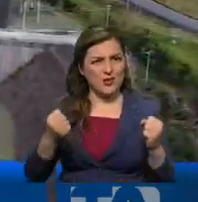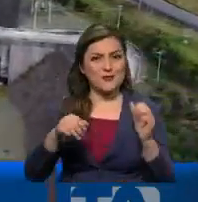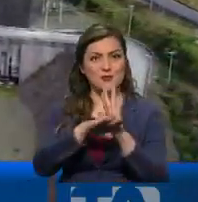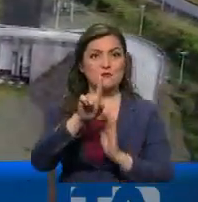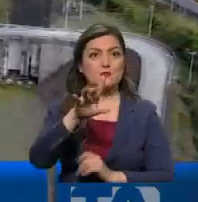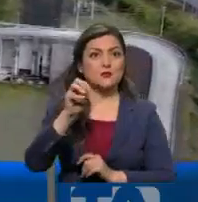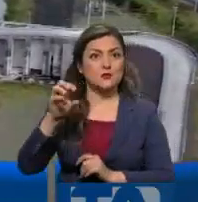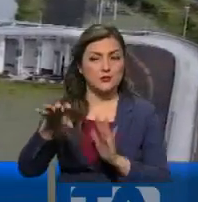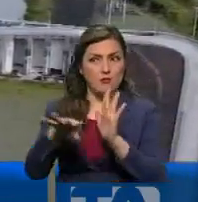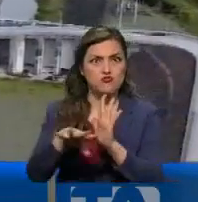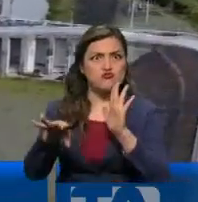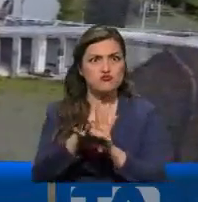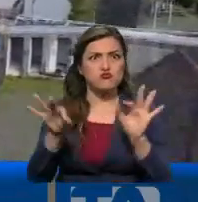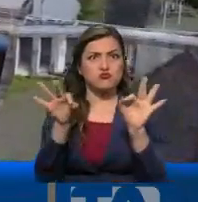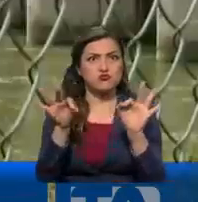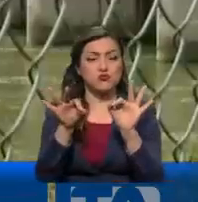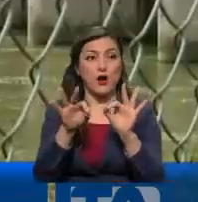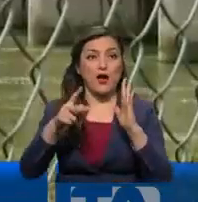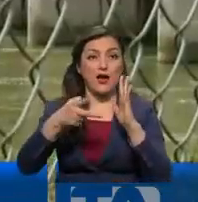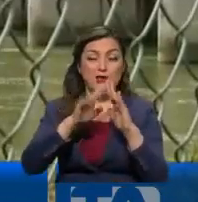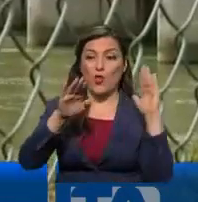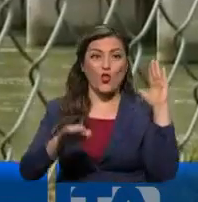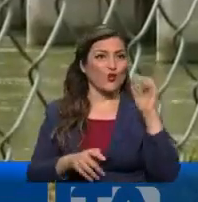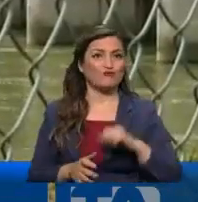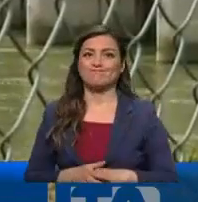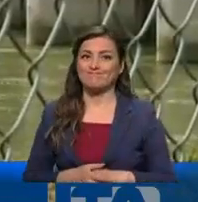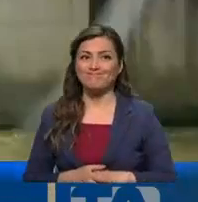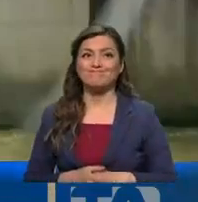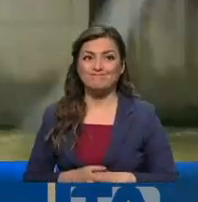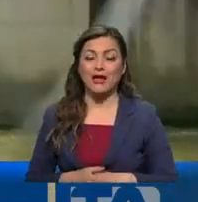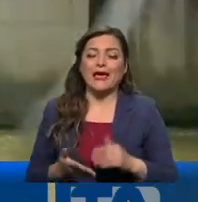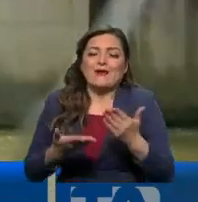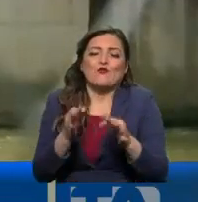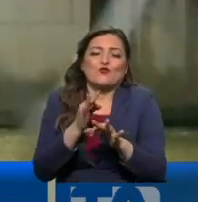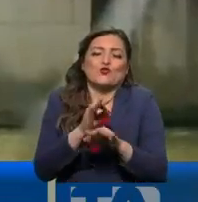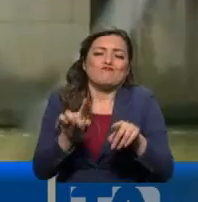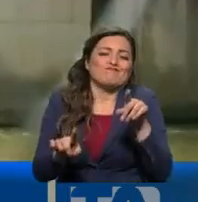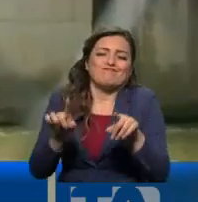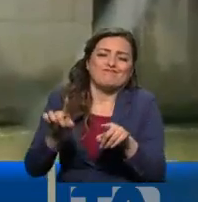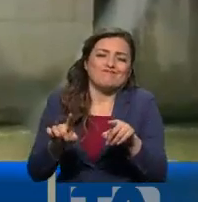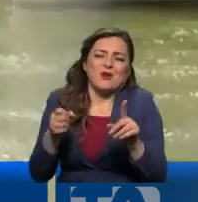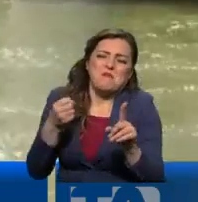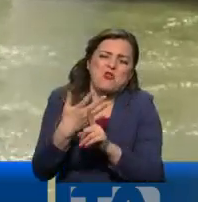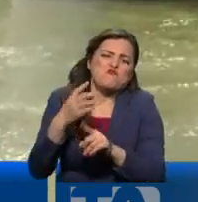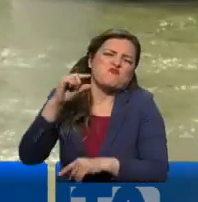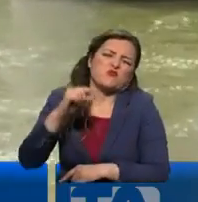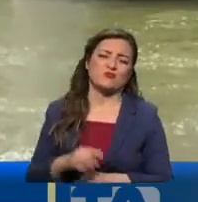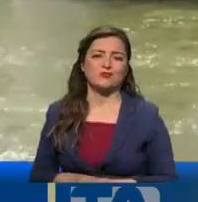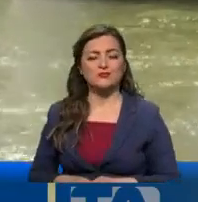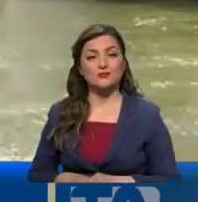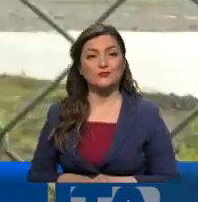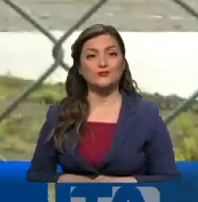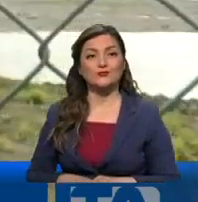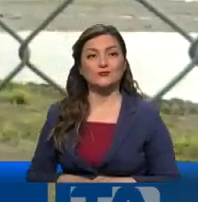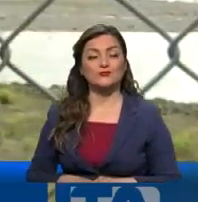de 1.500 megavatios, no está activa las 24 horas, por lo que en caso de que dejara de funcionar, la afectación no sería mayor,